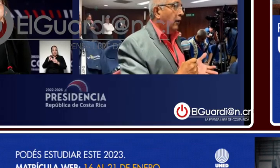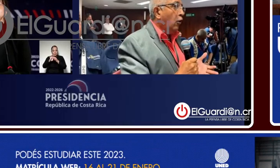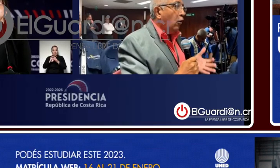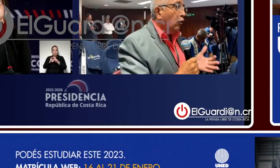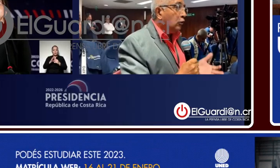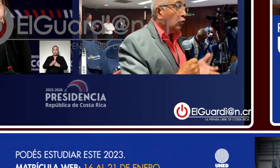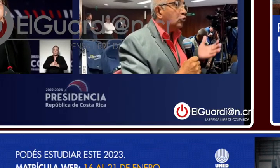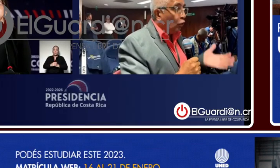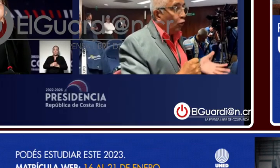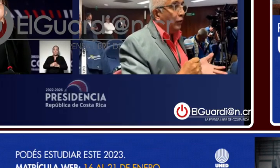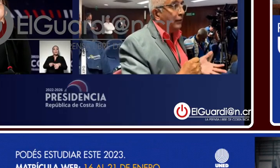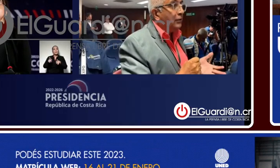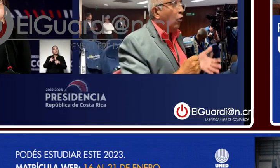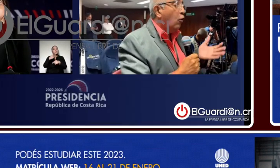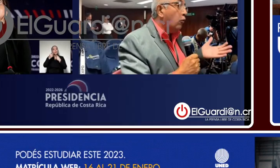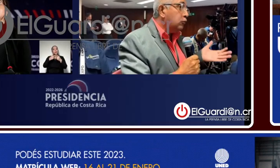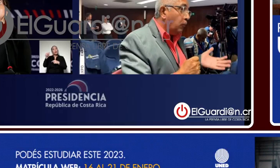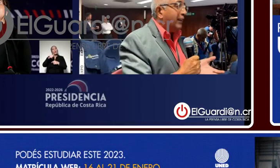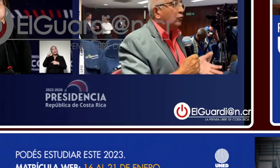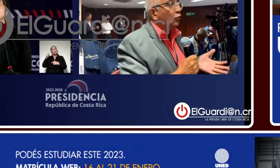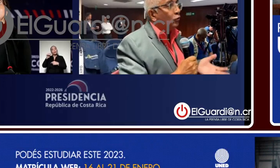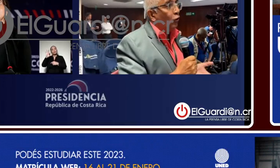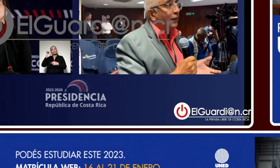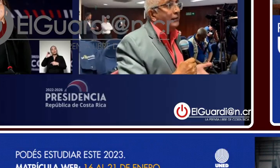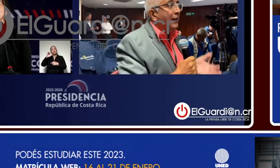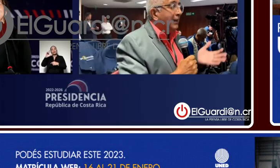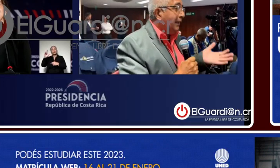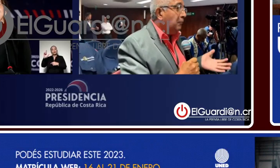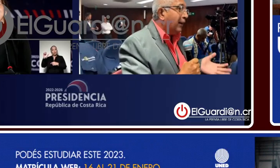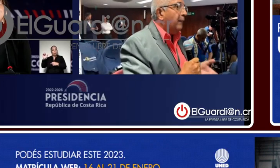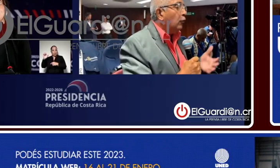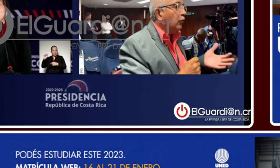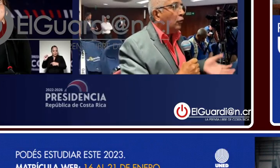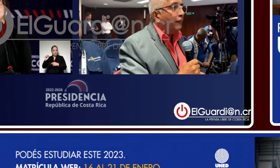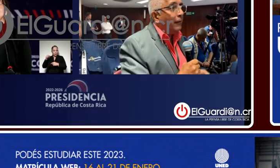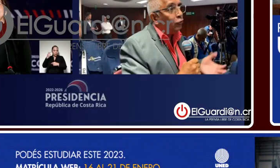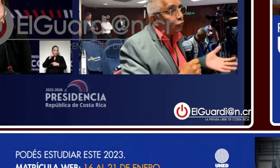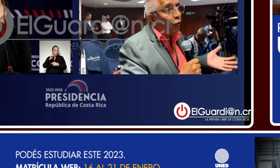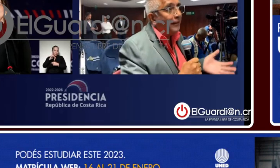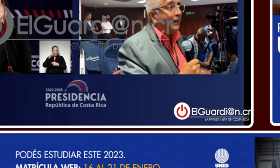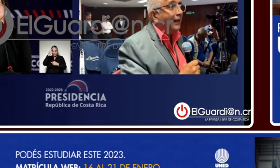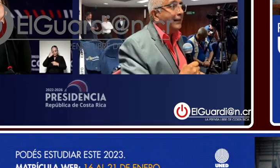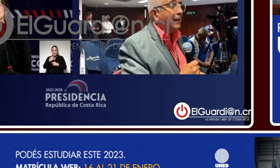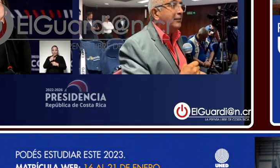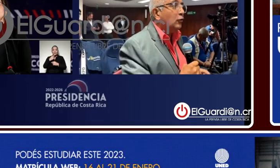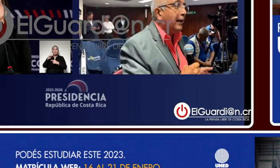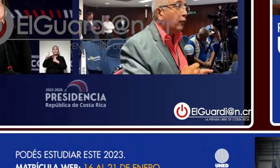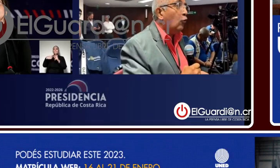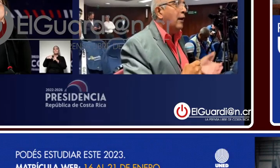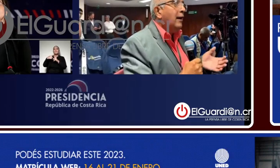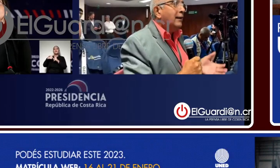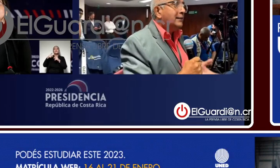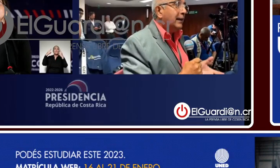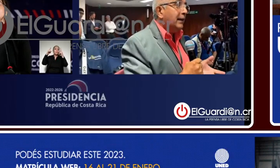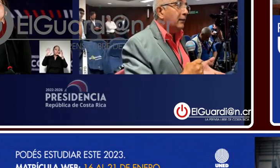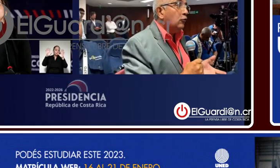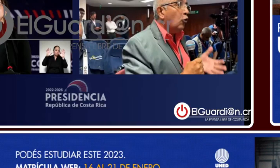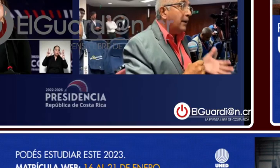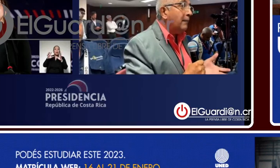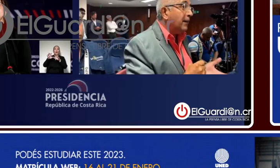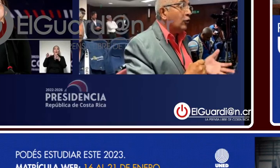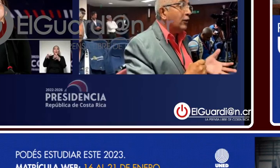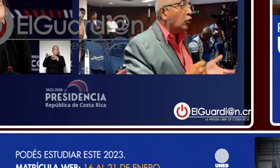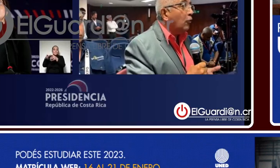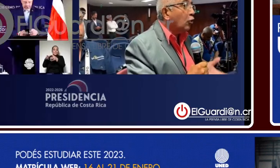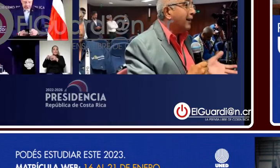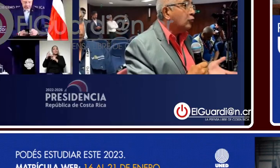mencionan otros troles o supuestos troles y, por ejemplo, dentro del famoso comité que se ha mencionado, se